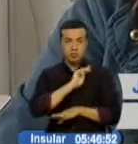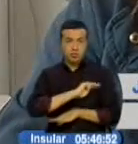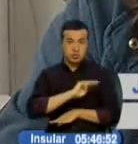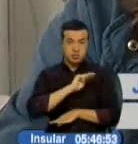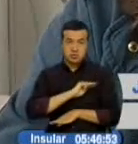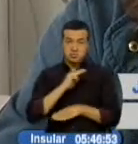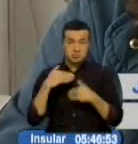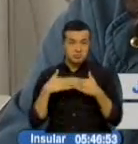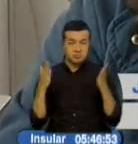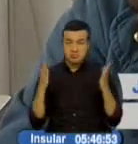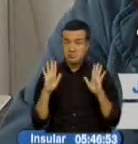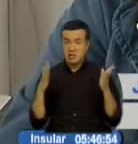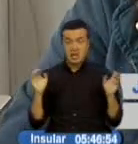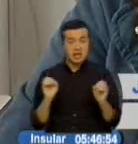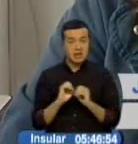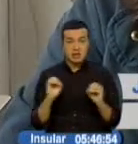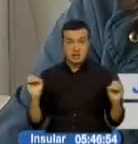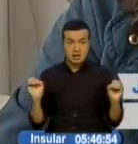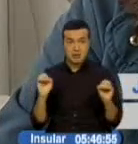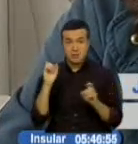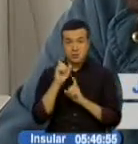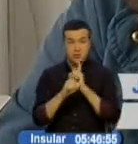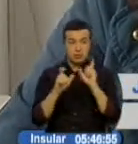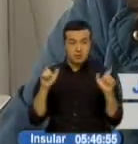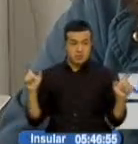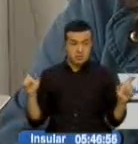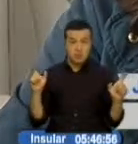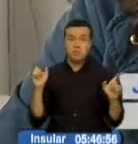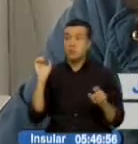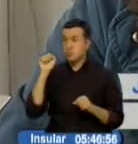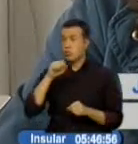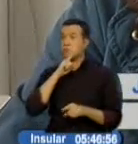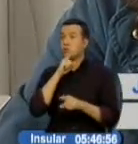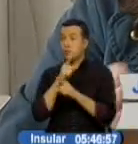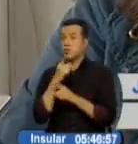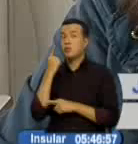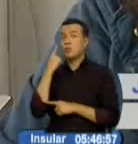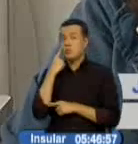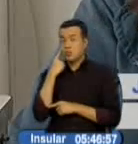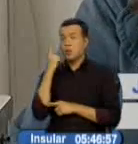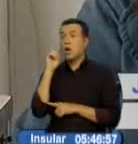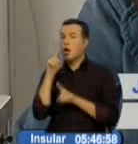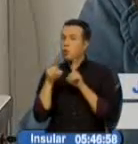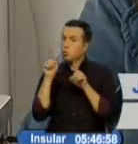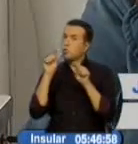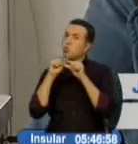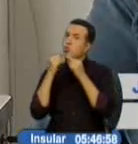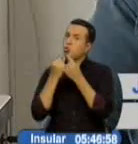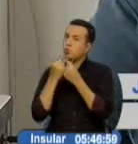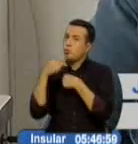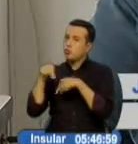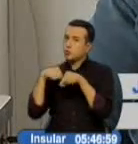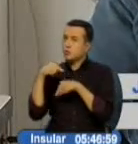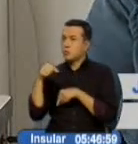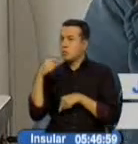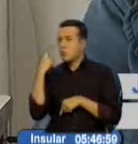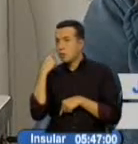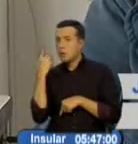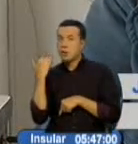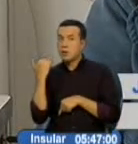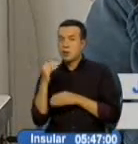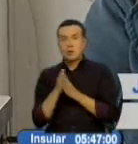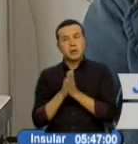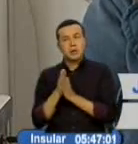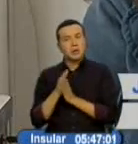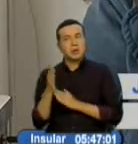no ha abierto las puertas a los ciudadanos, pero sí ha abierto las puertas a cierto sector de transportistas beneficiarios